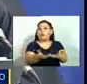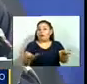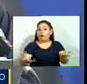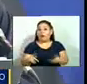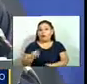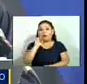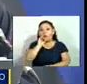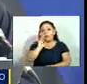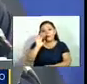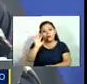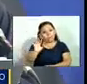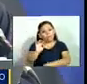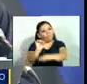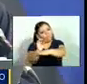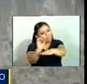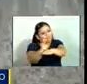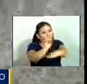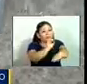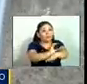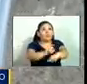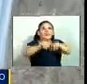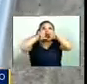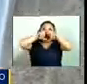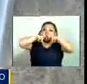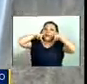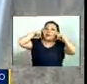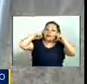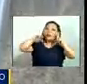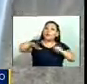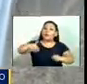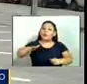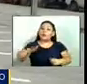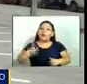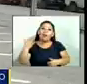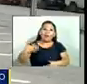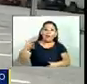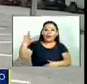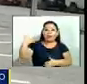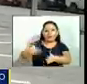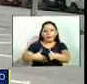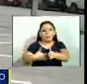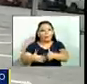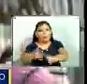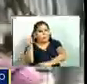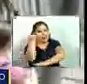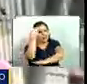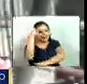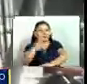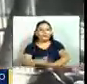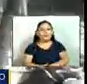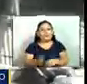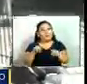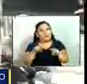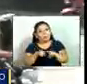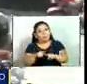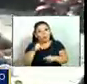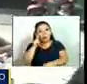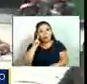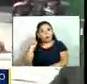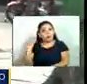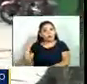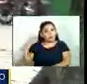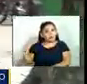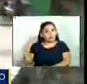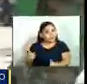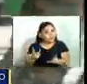Las autoridades recomendaron el uso de la mascarilla desde que inició la pandemia. Sin embargo, esta medida